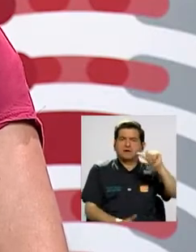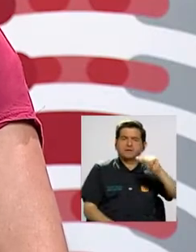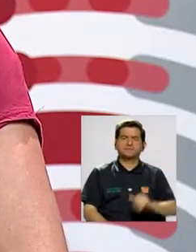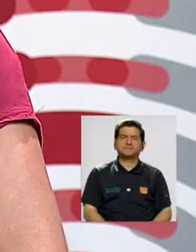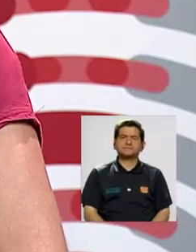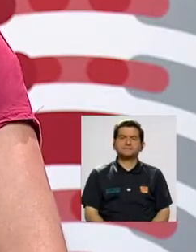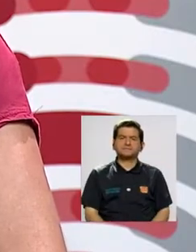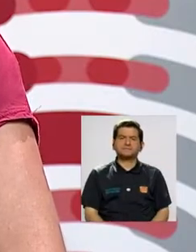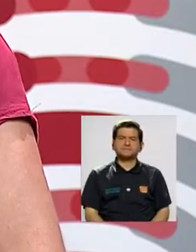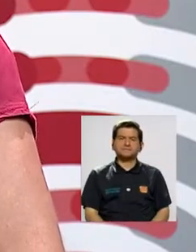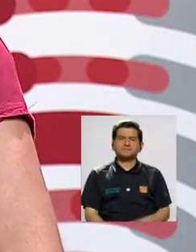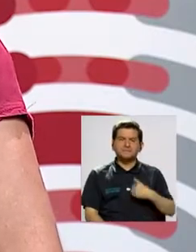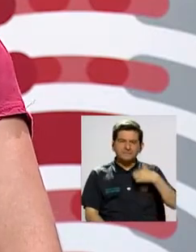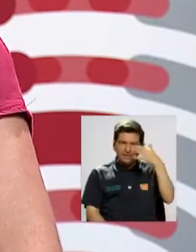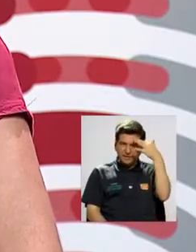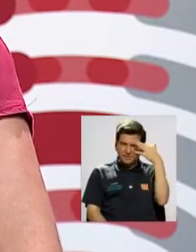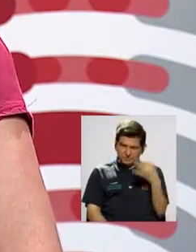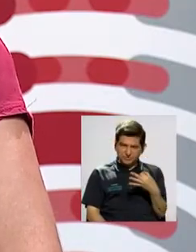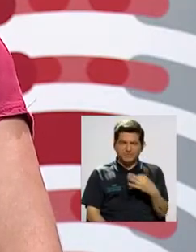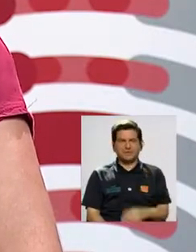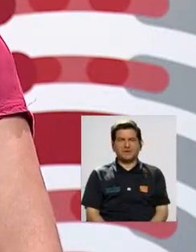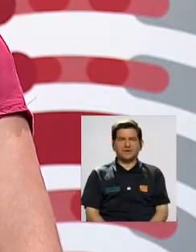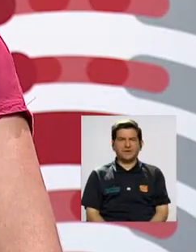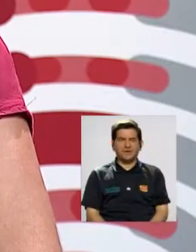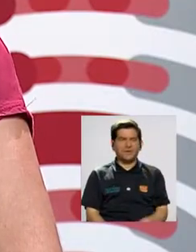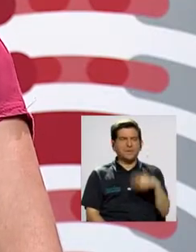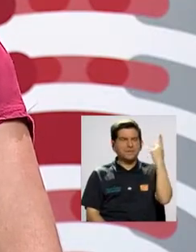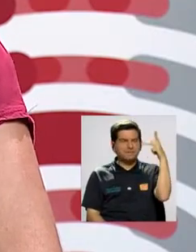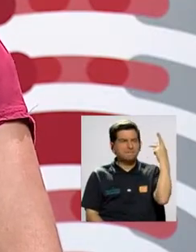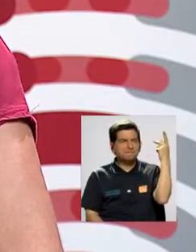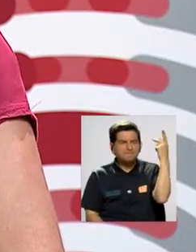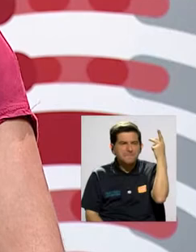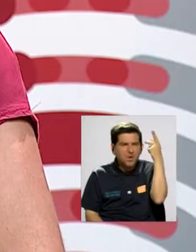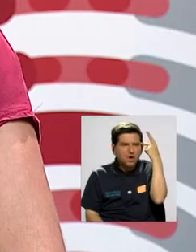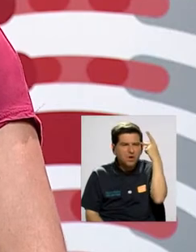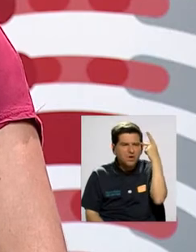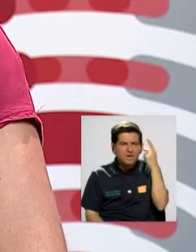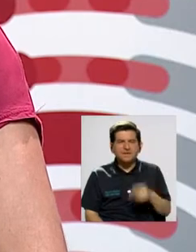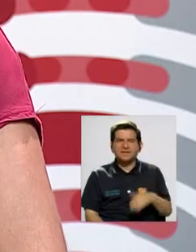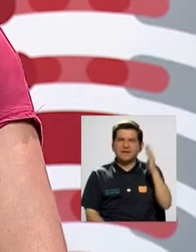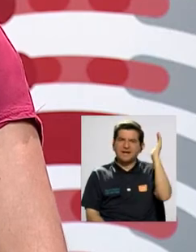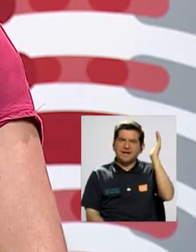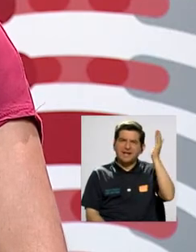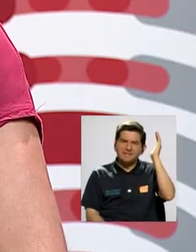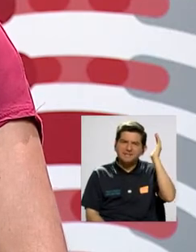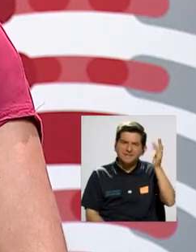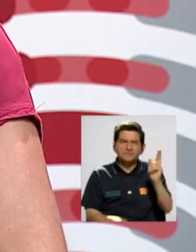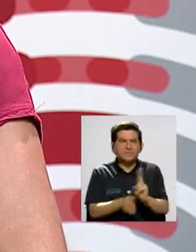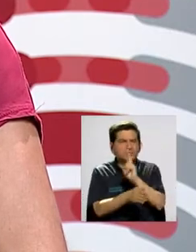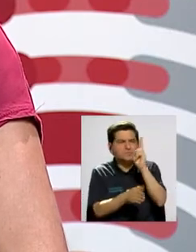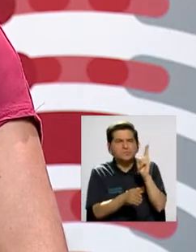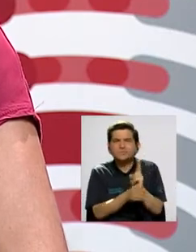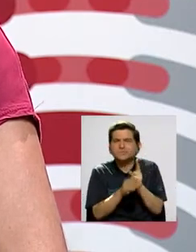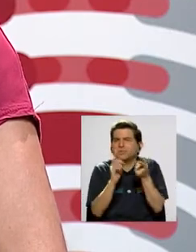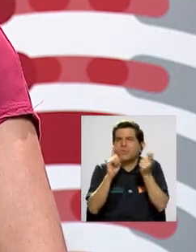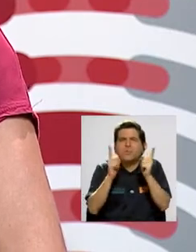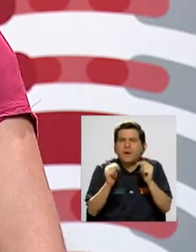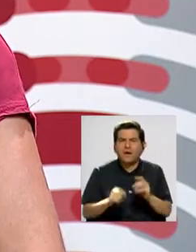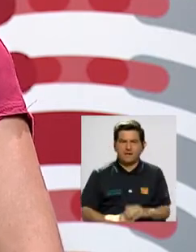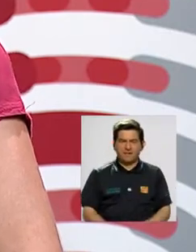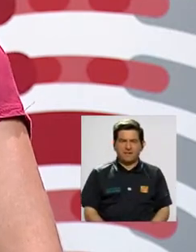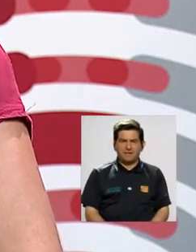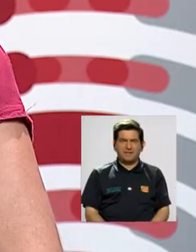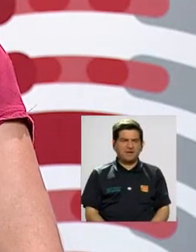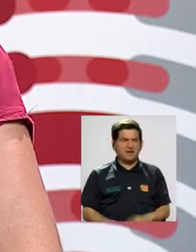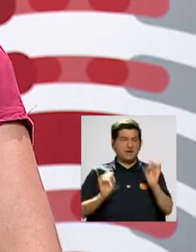creo que tuvieron una clase política que tuvo un discurso que definitivamente fue el discurso